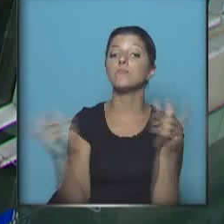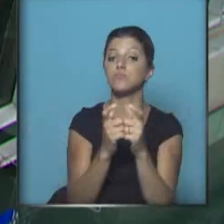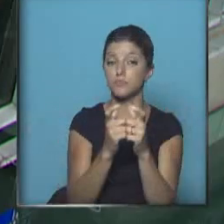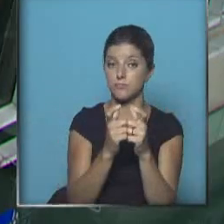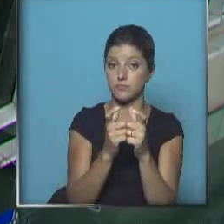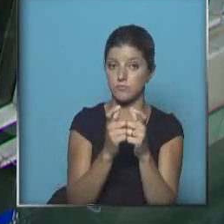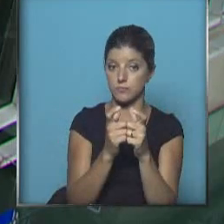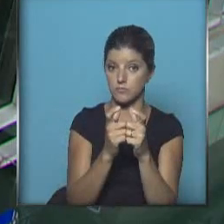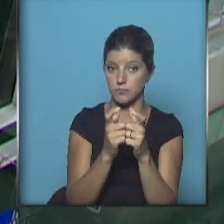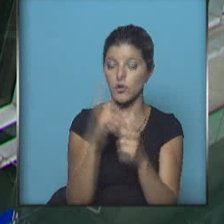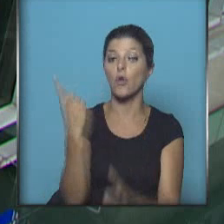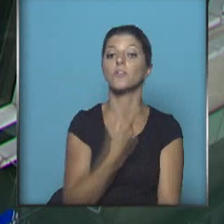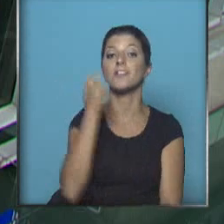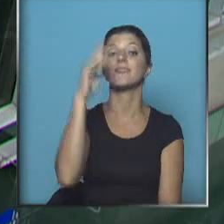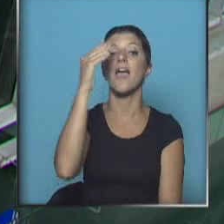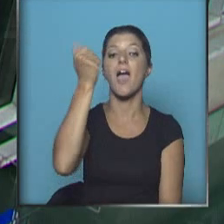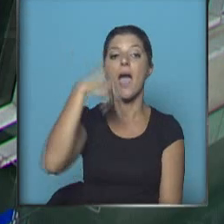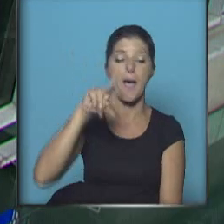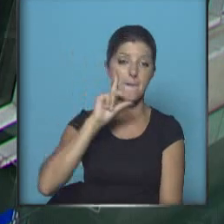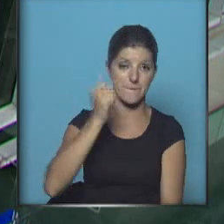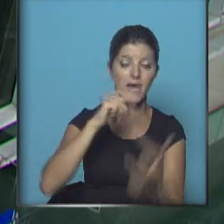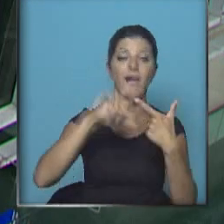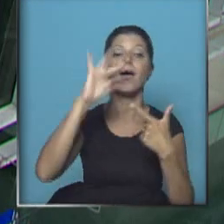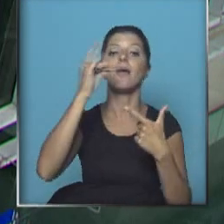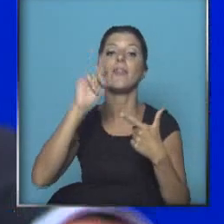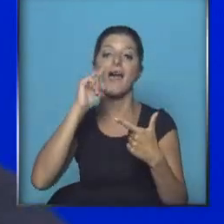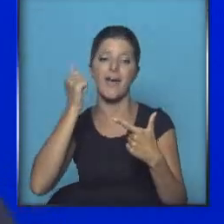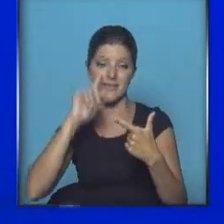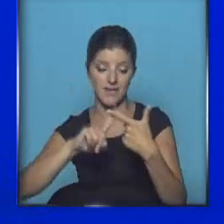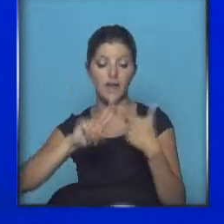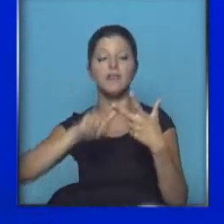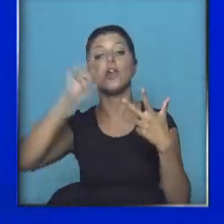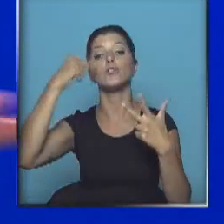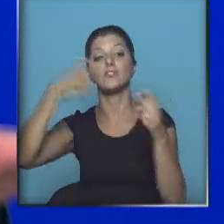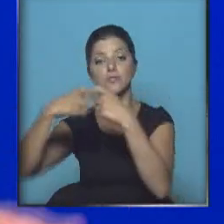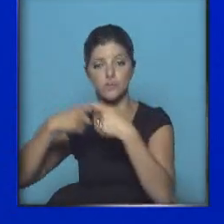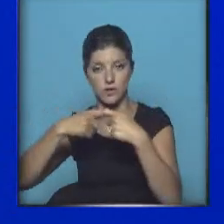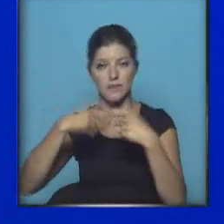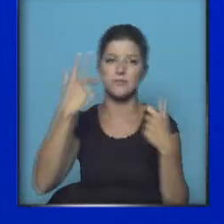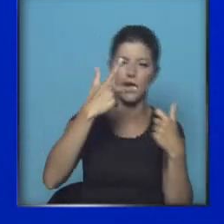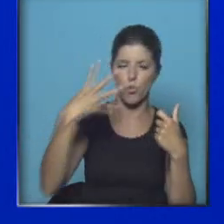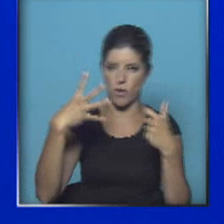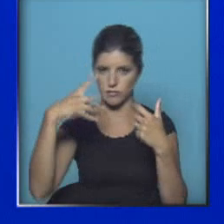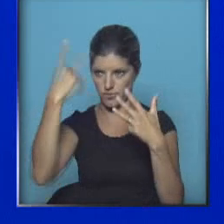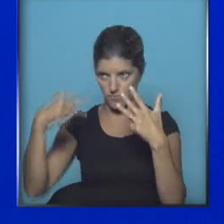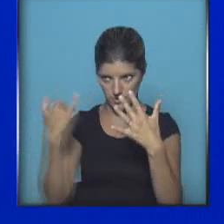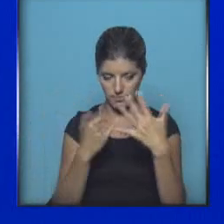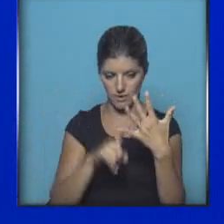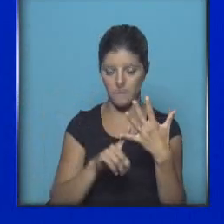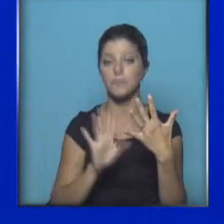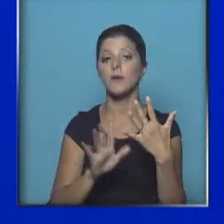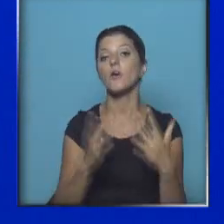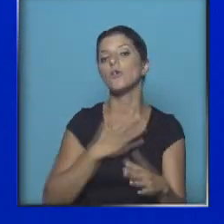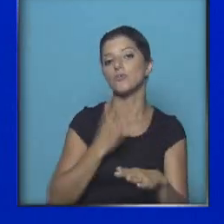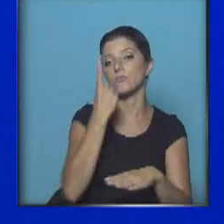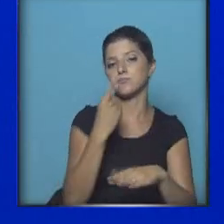la dirigencia de la AMIA, de la DAIA y de las distintas asociaciones de víctimas, que hay tres o cuatro distintas. Nosotros representamos a